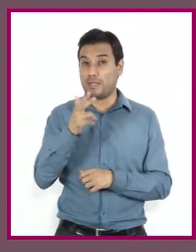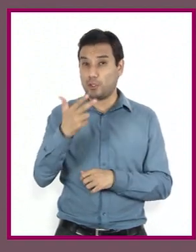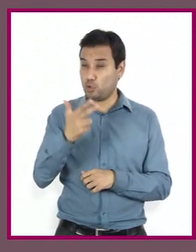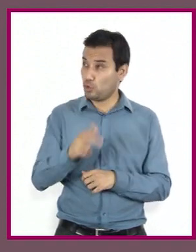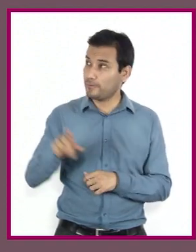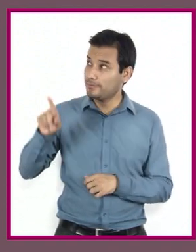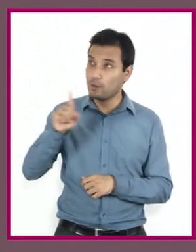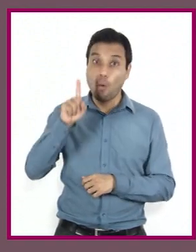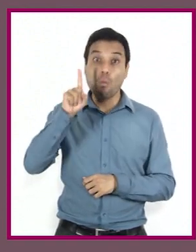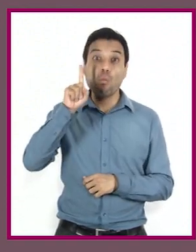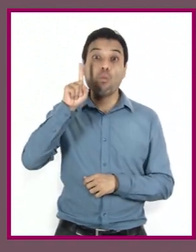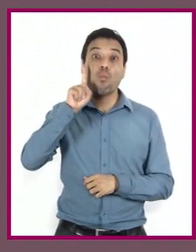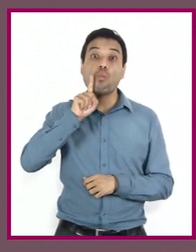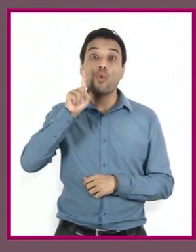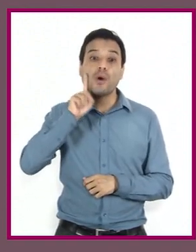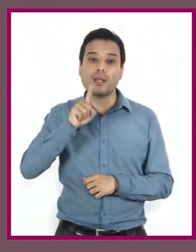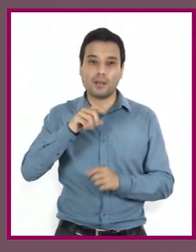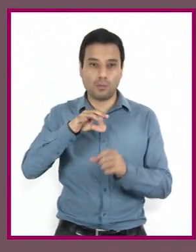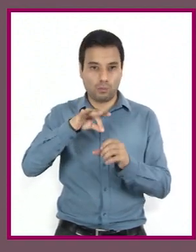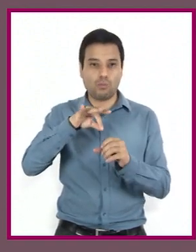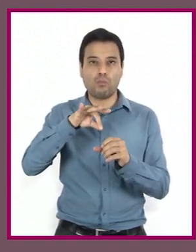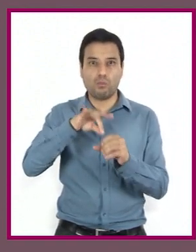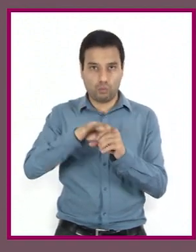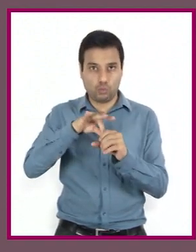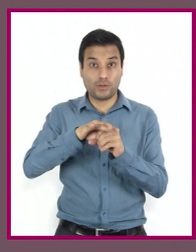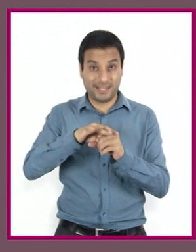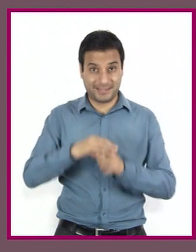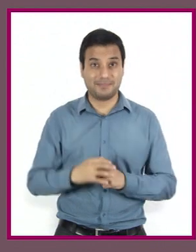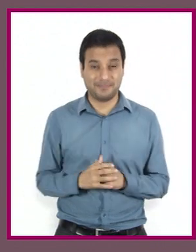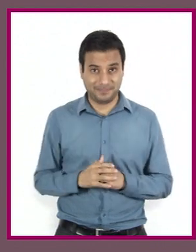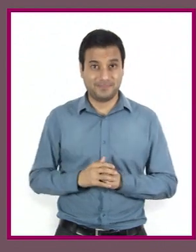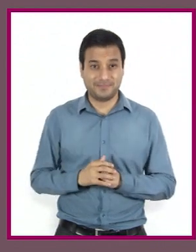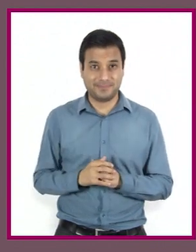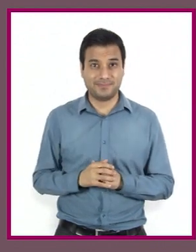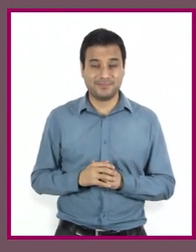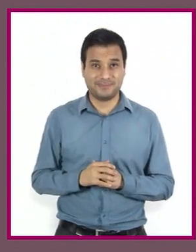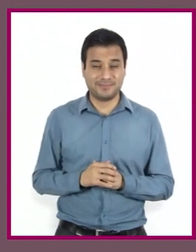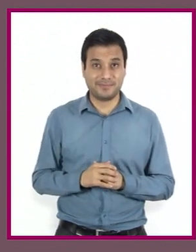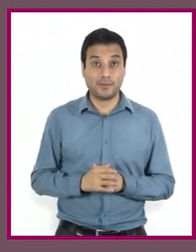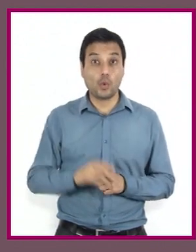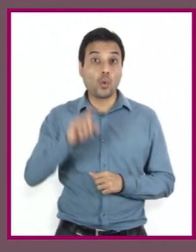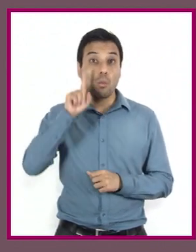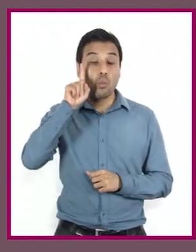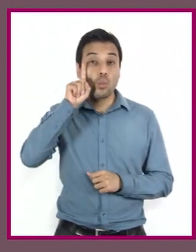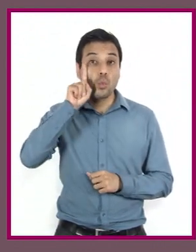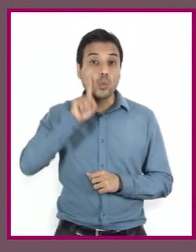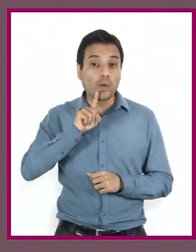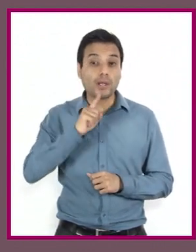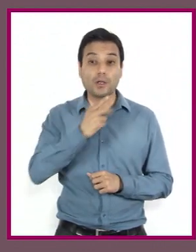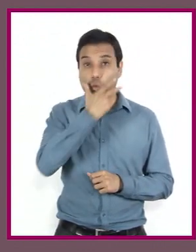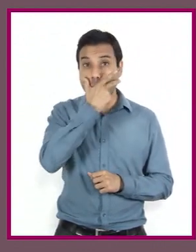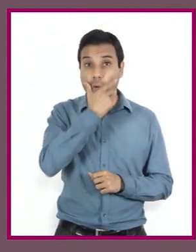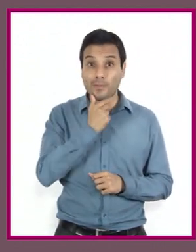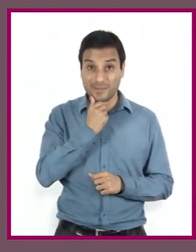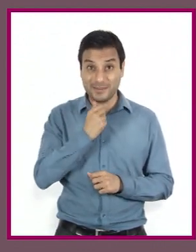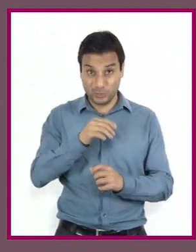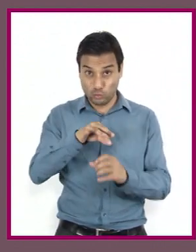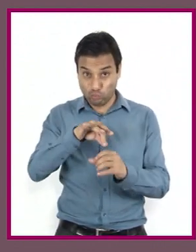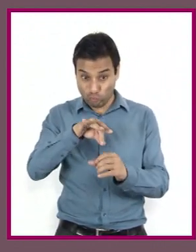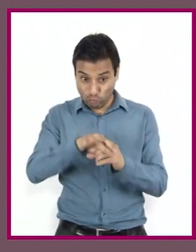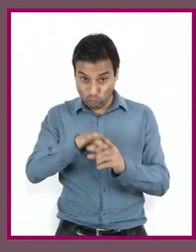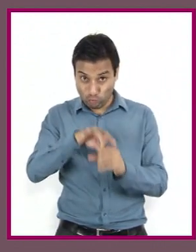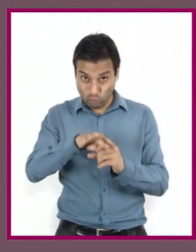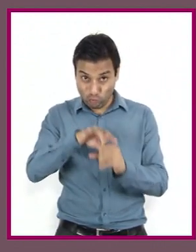mujer que vota de manera secreta. A la mujer u hombre que participa en la elección democrática de